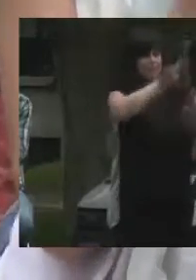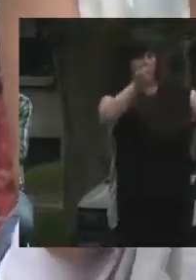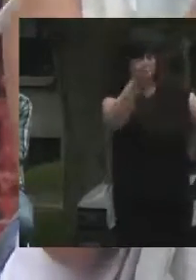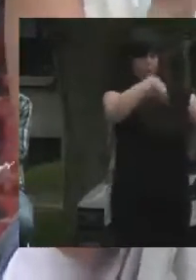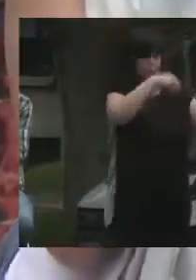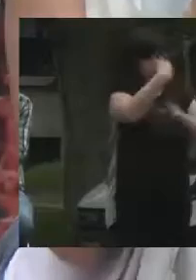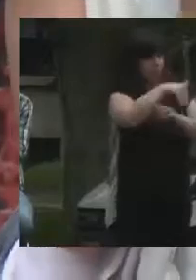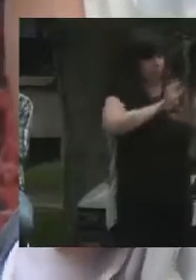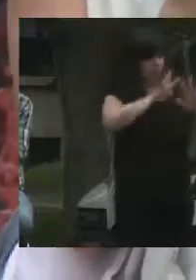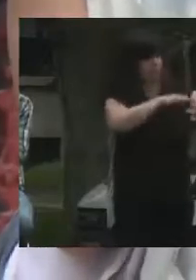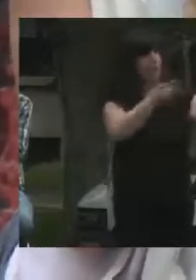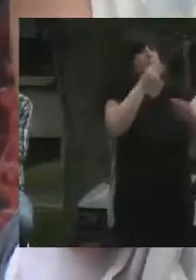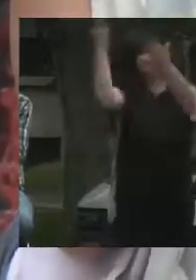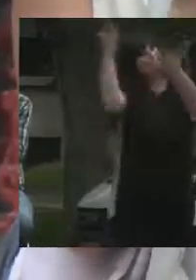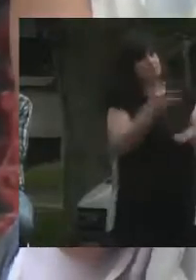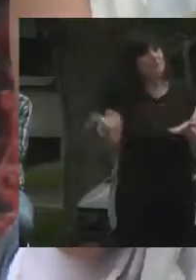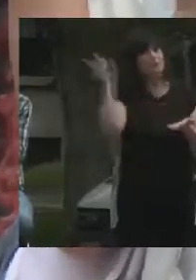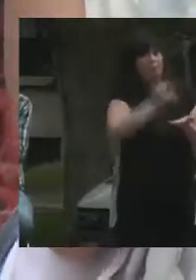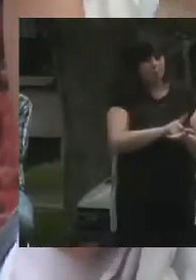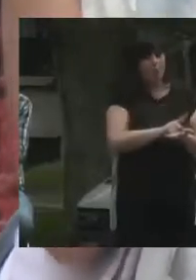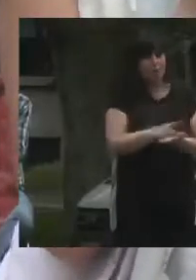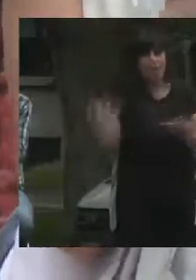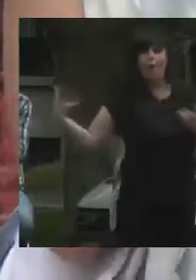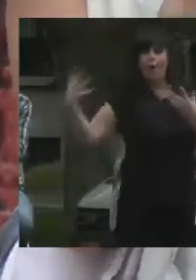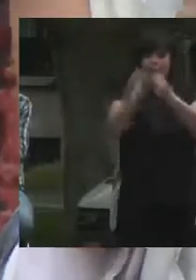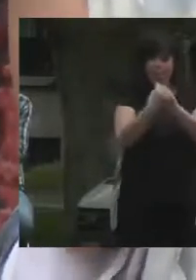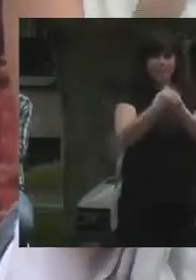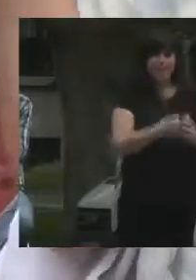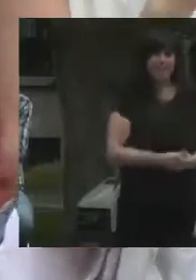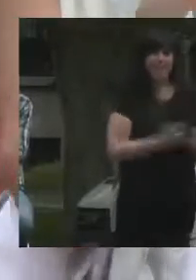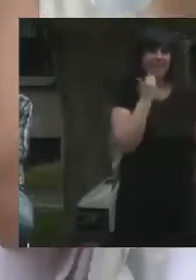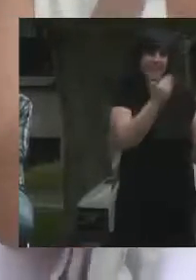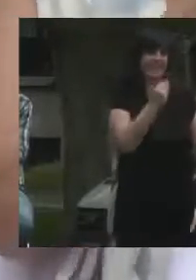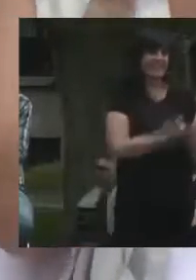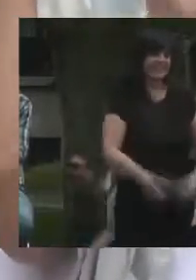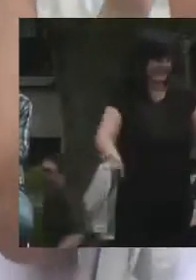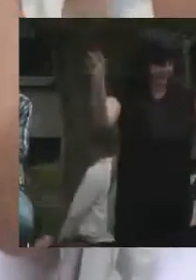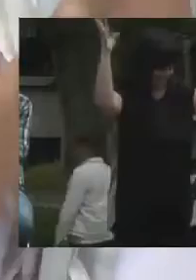á rúa a dicirlles benvidas de novo a casa, aquí estades con nós. Gracias.